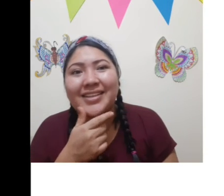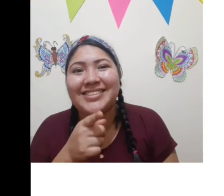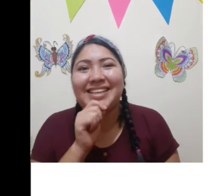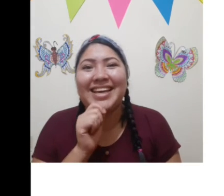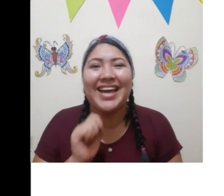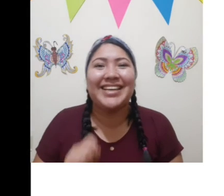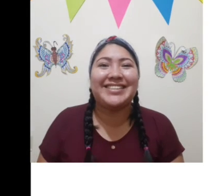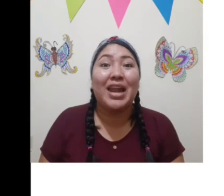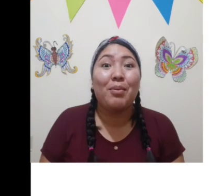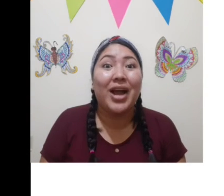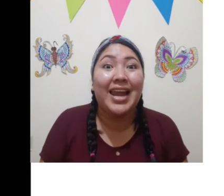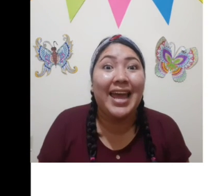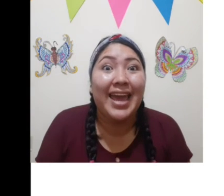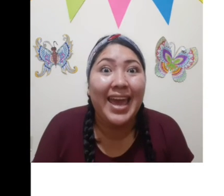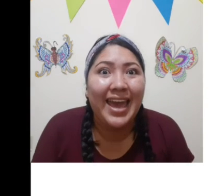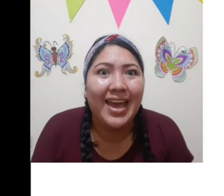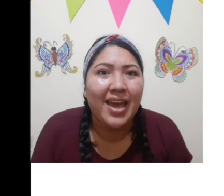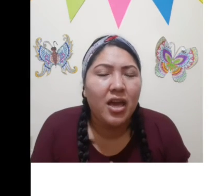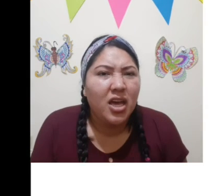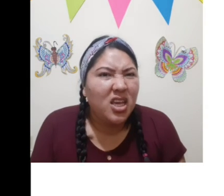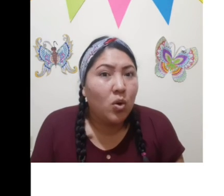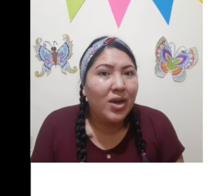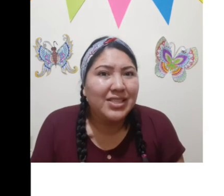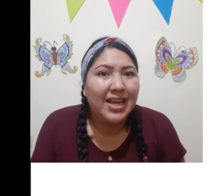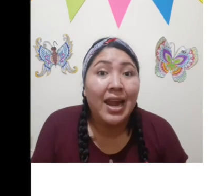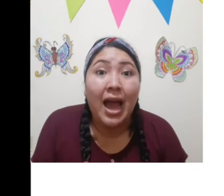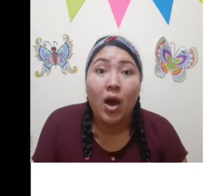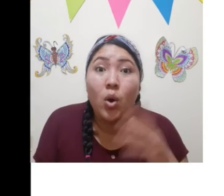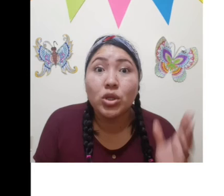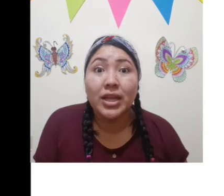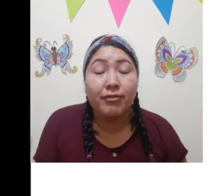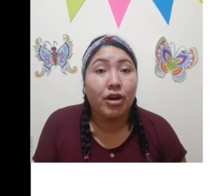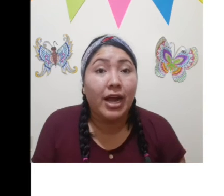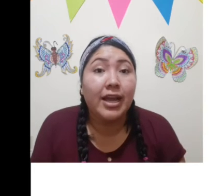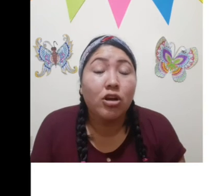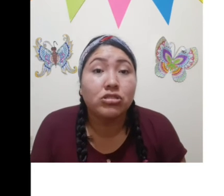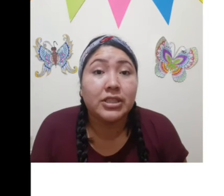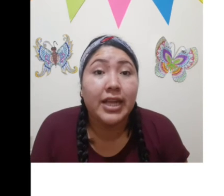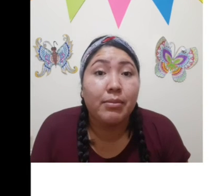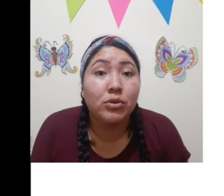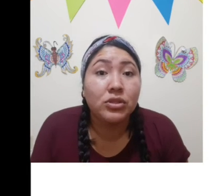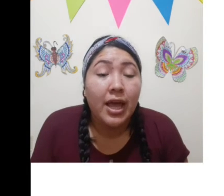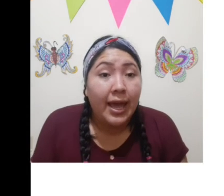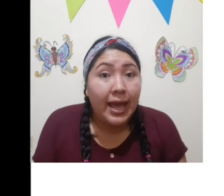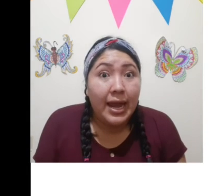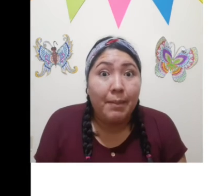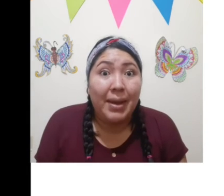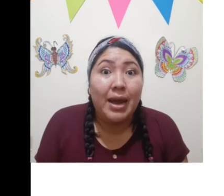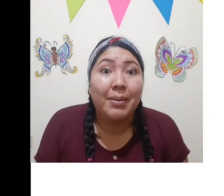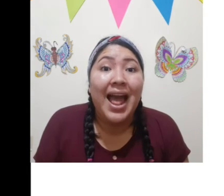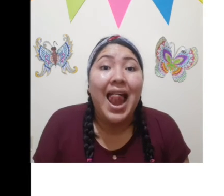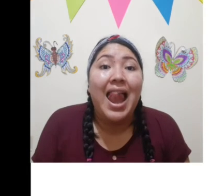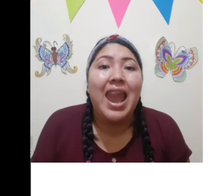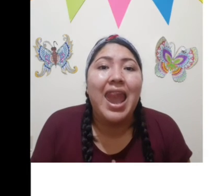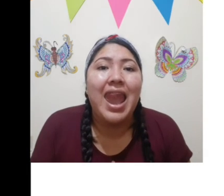si ahí está la vocal e y cuál será la otra vocal que encontramos en la